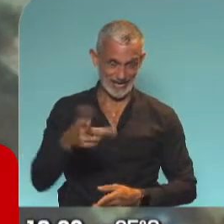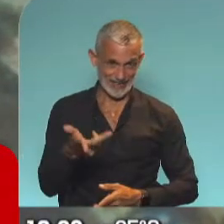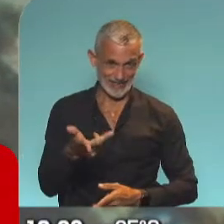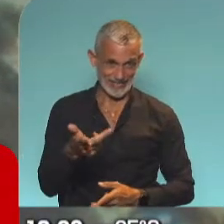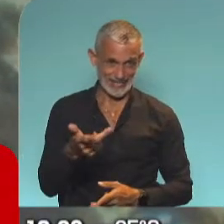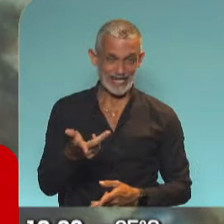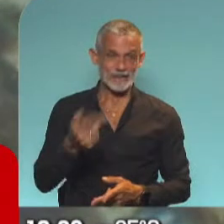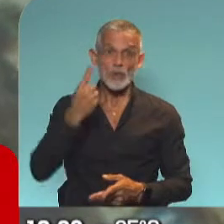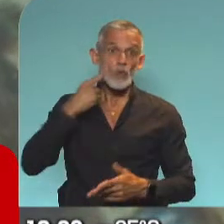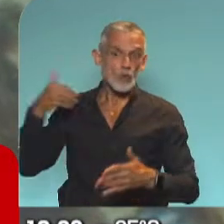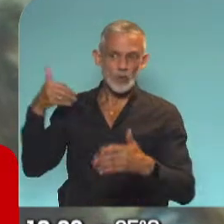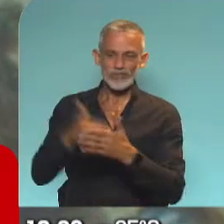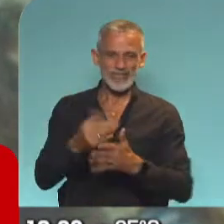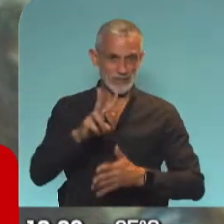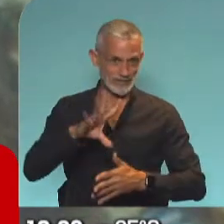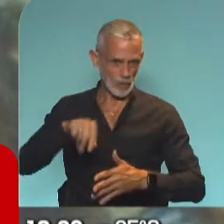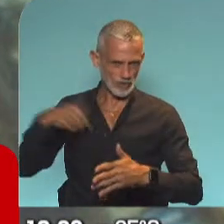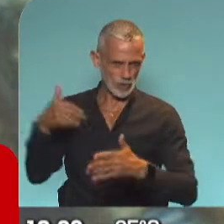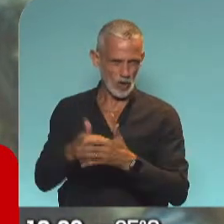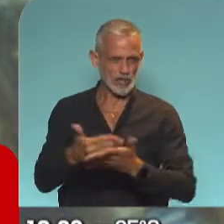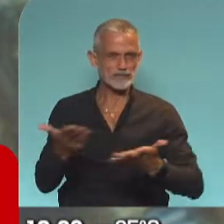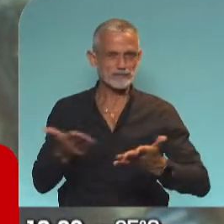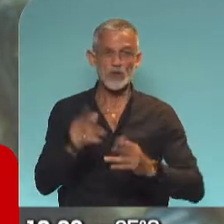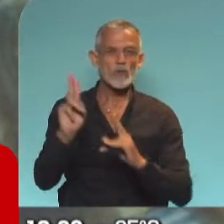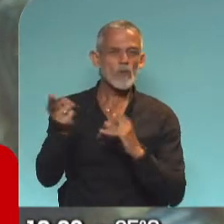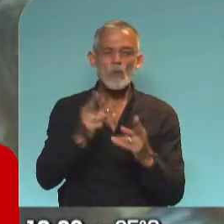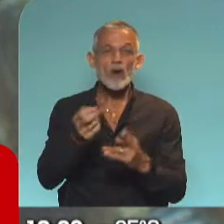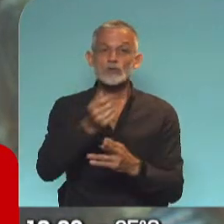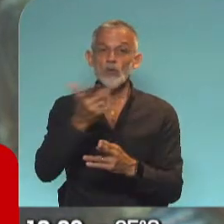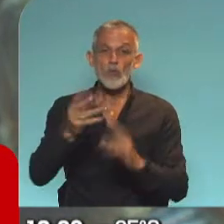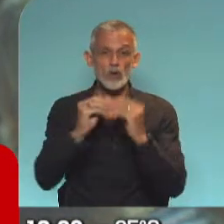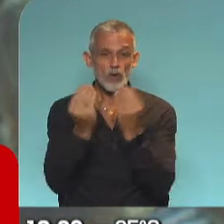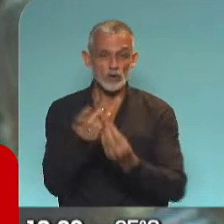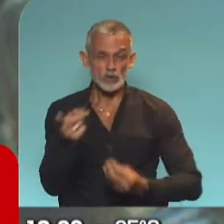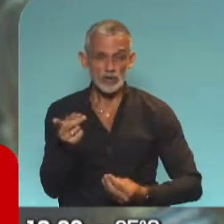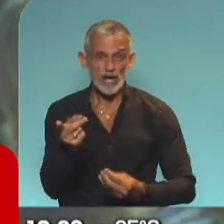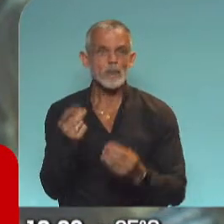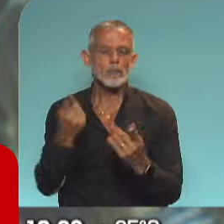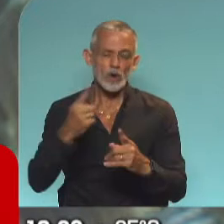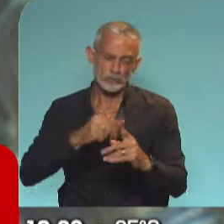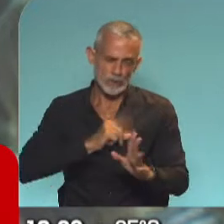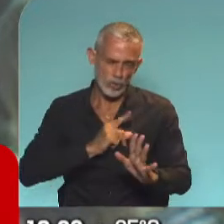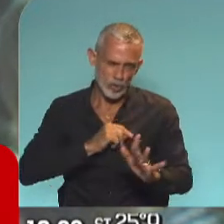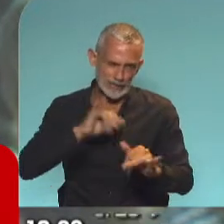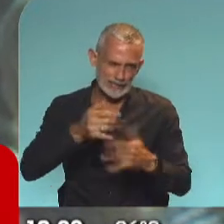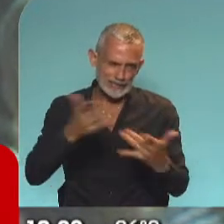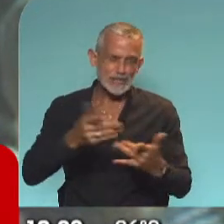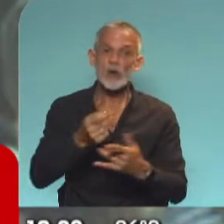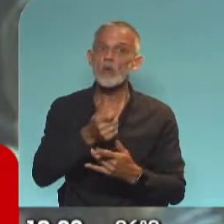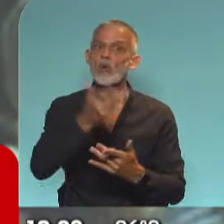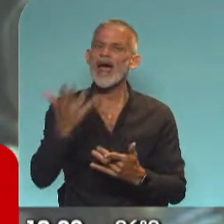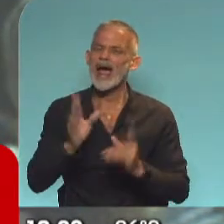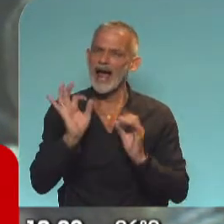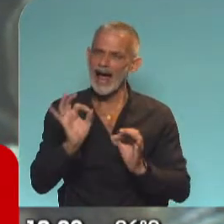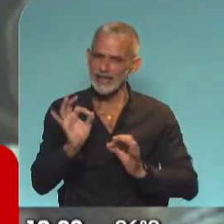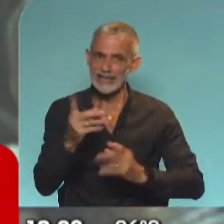Insisto, no sé si usted coincide, siempre el dato de las muertes fue no solamente por el dolor que significan, sino por la cantidad,